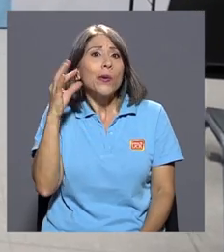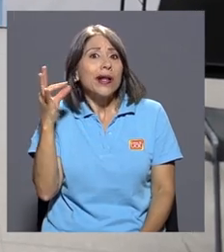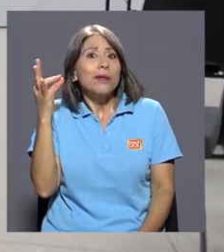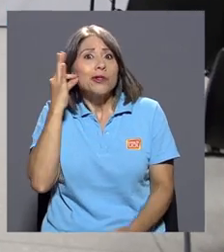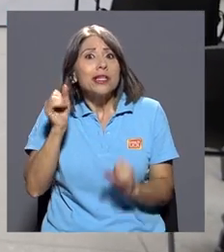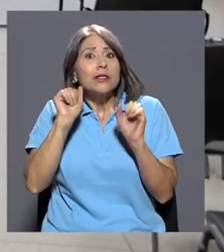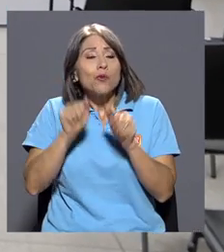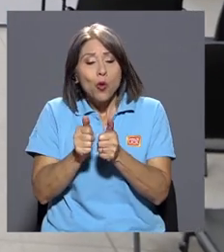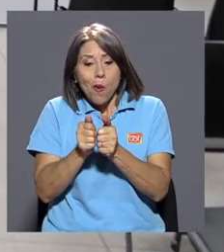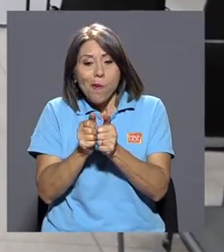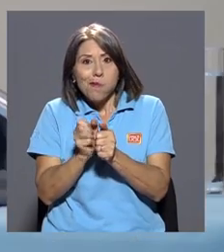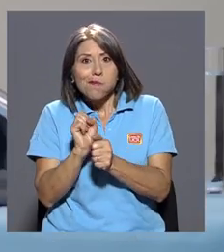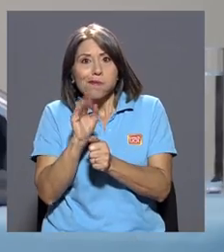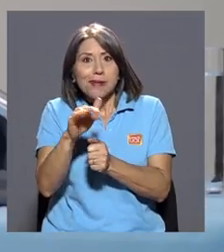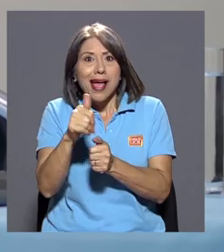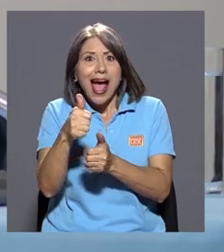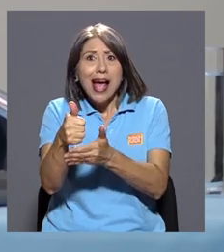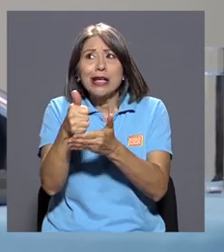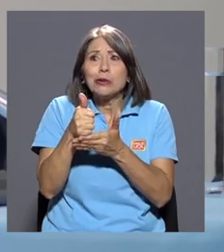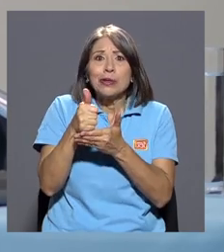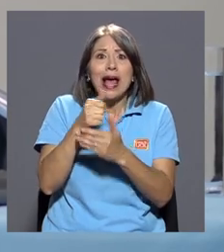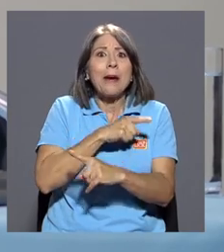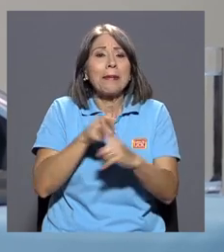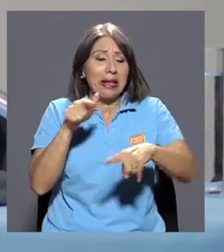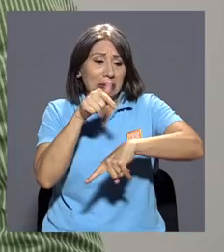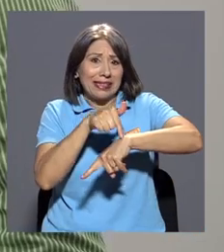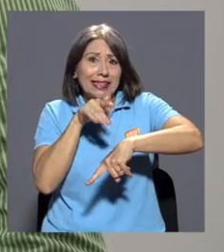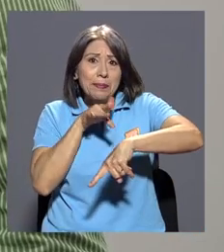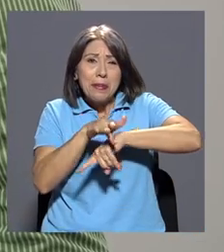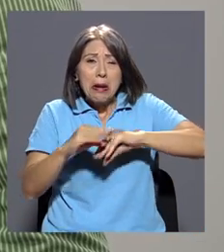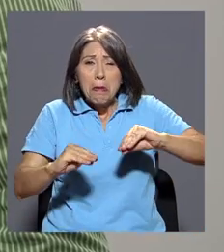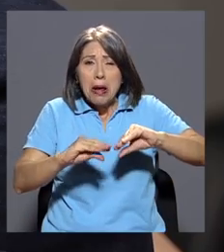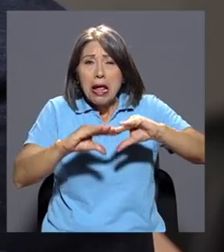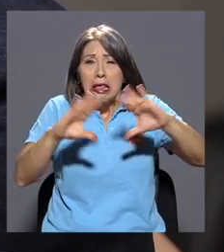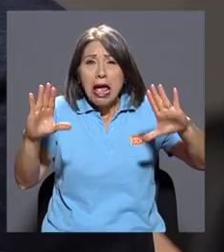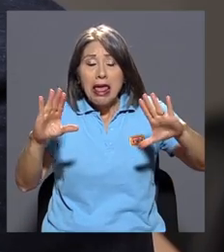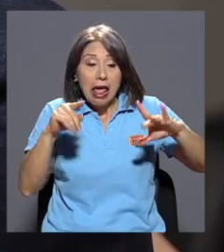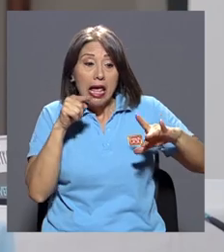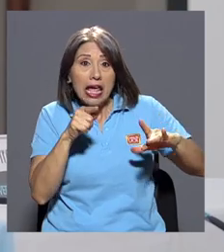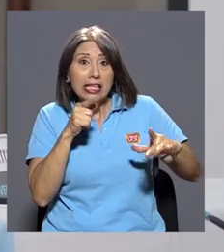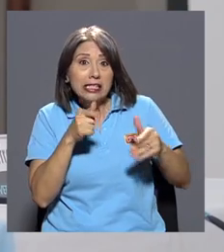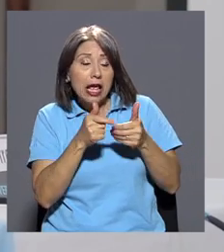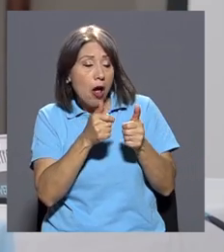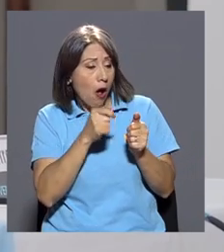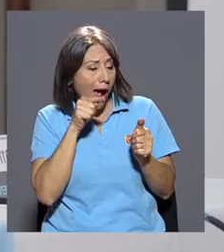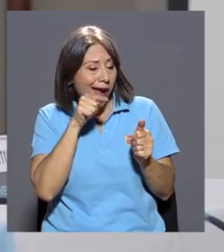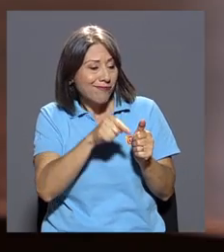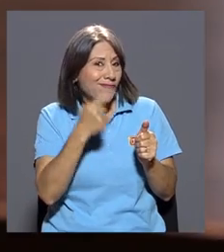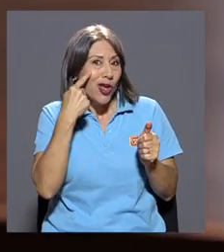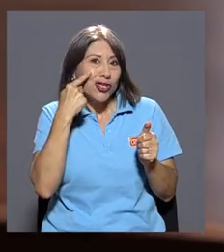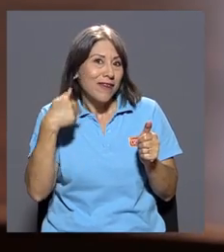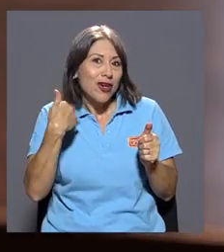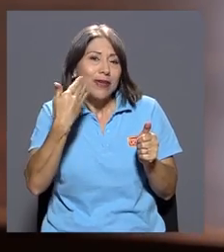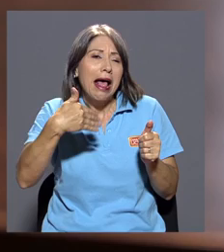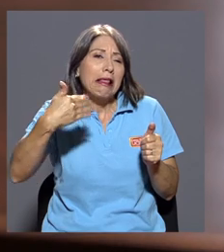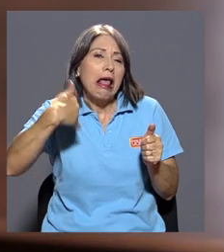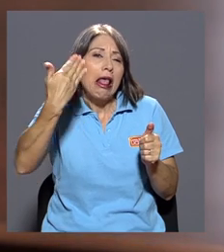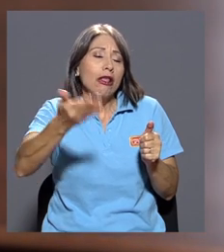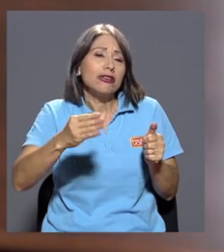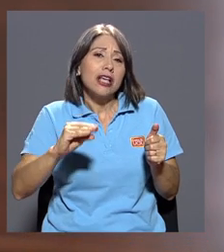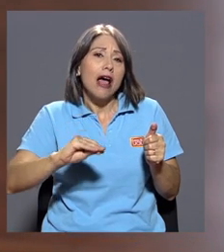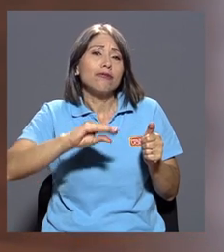mensaje de auxilio, pero era a la madrugada y ese mensaje de auxilio no se vio sino hasta al amanecer, ya cuando era demasiado